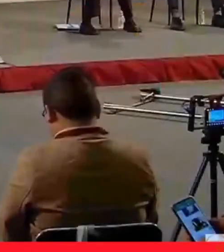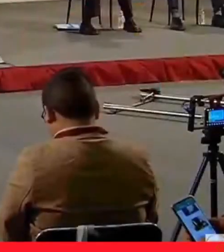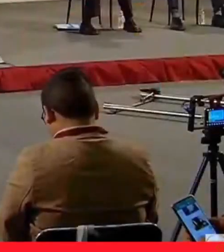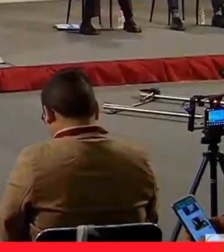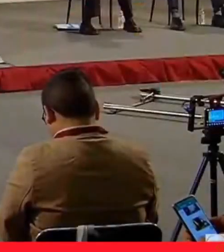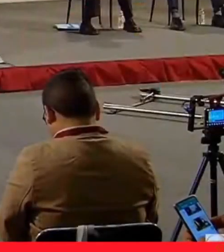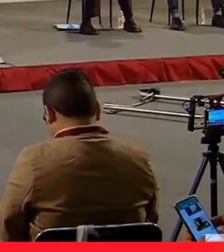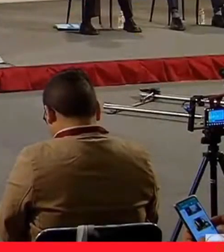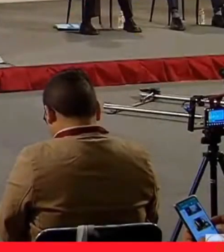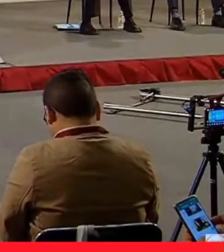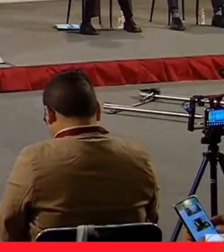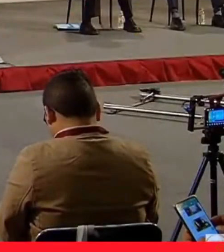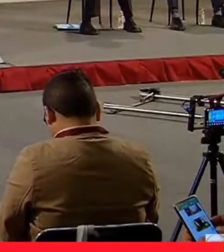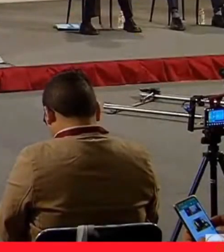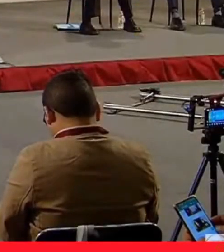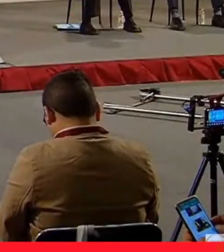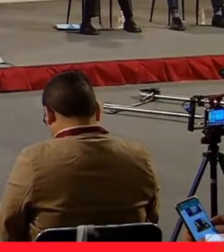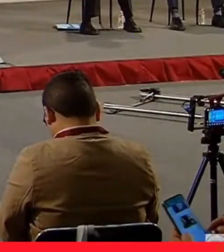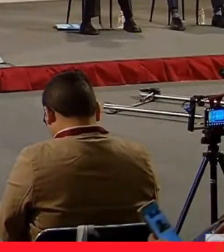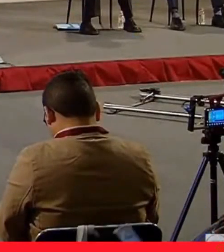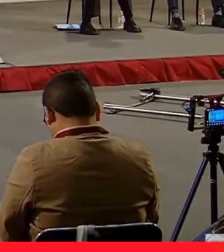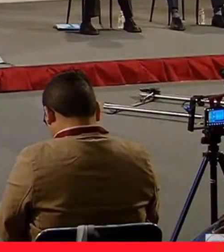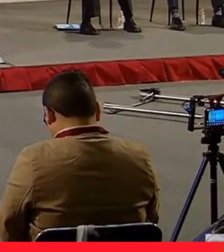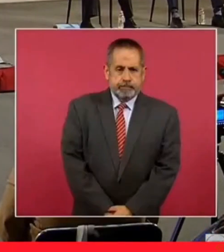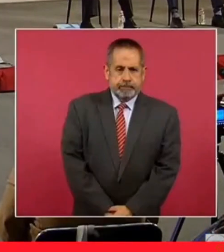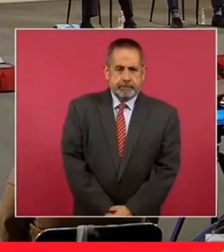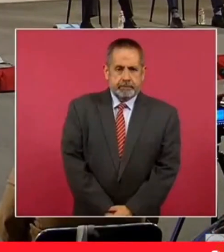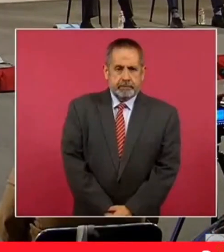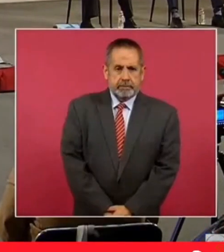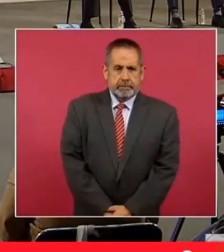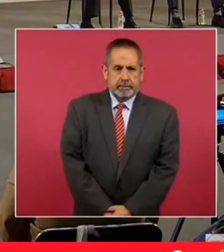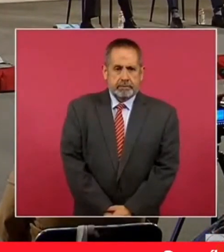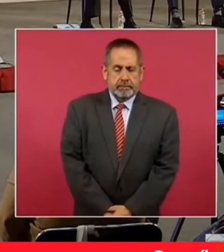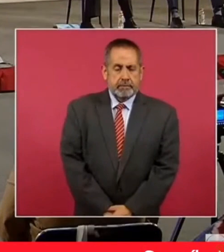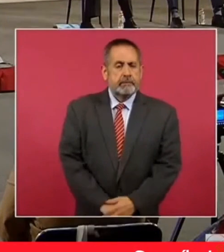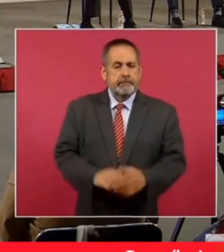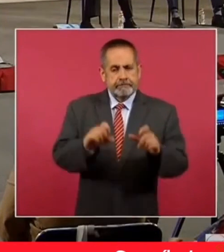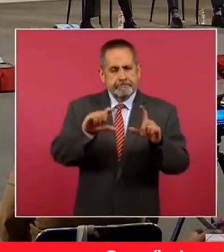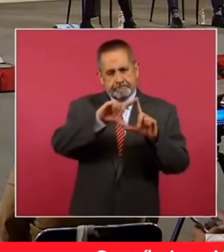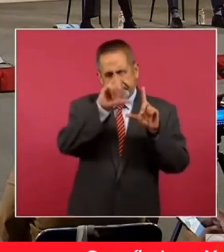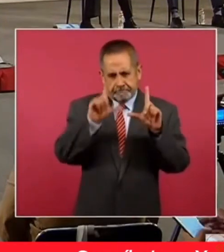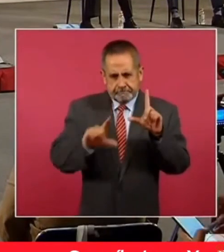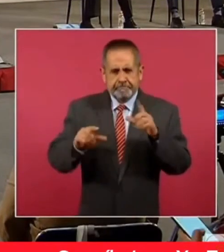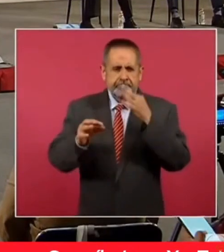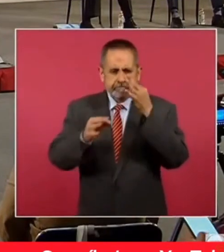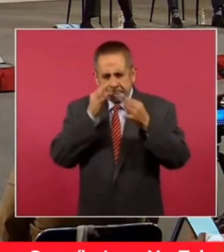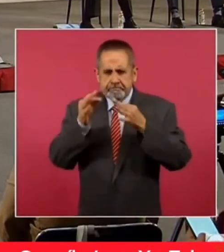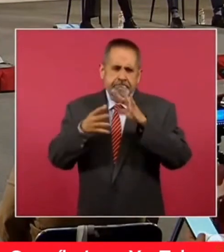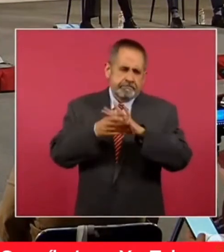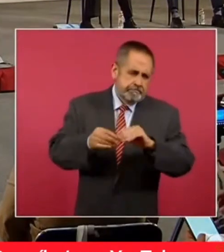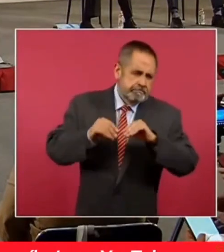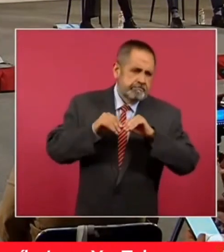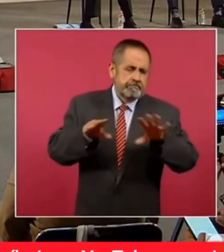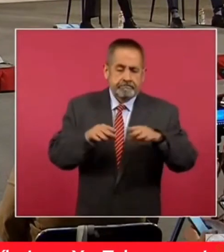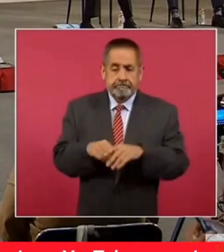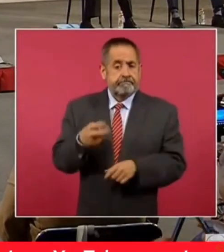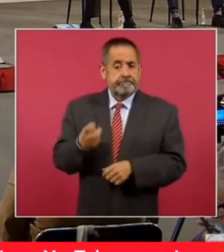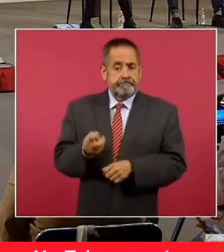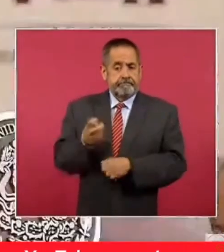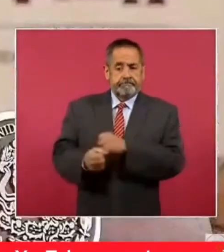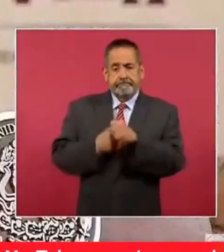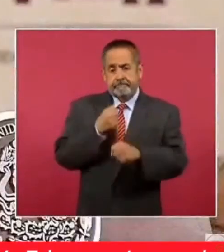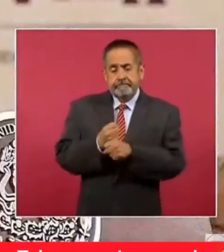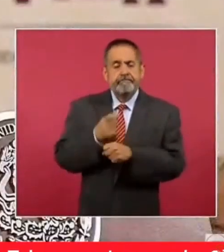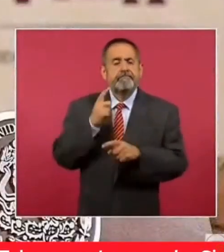actividades. Siguiente. Además de los eventos y charlas informativas, este año hemos decidido